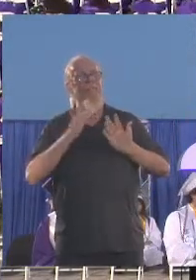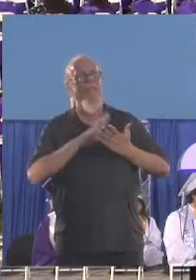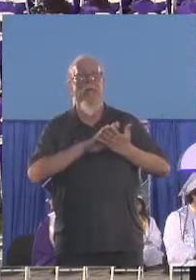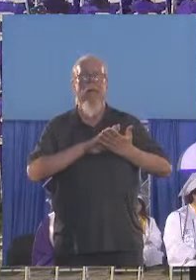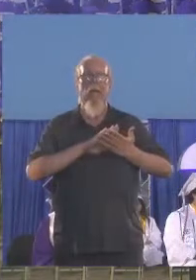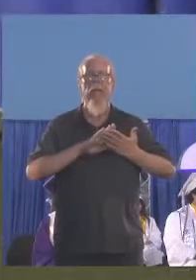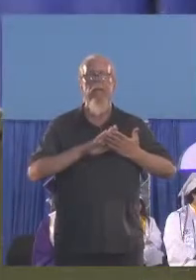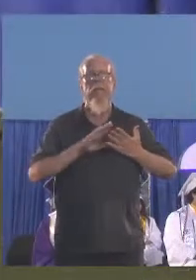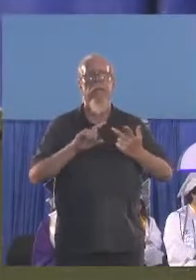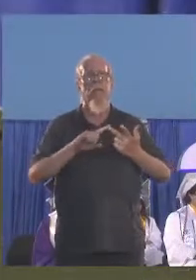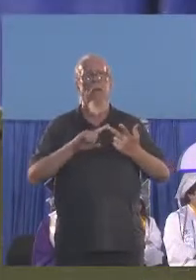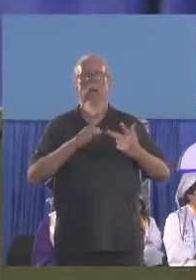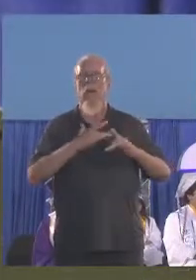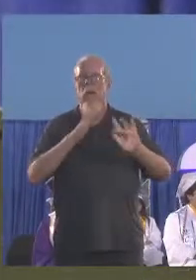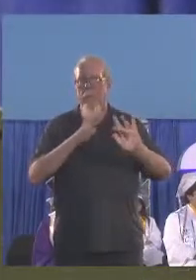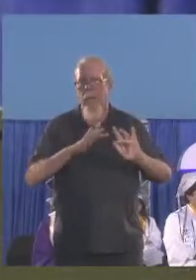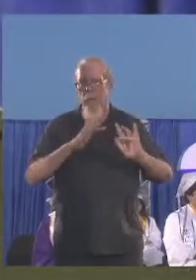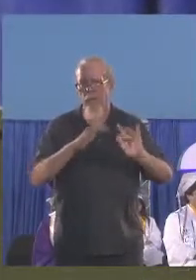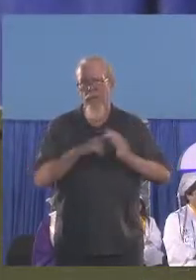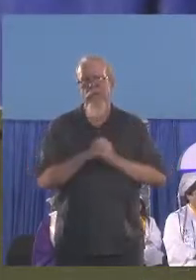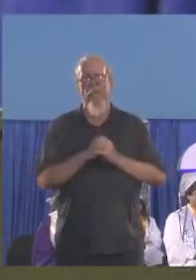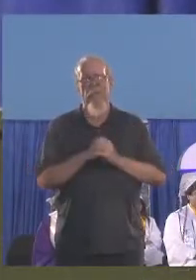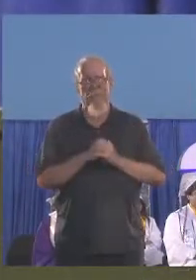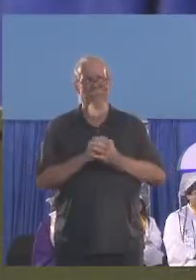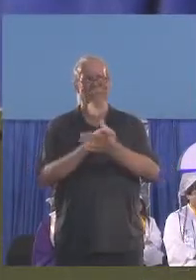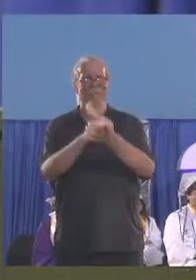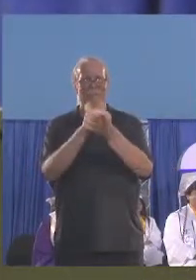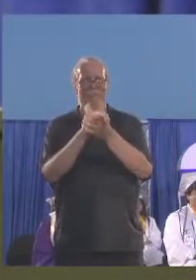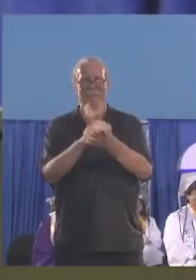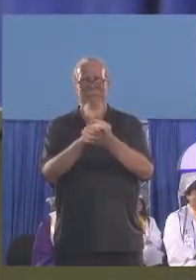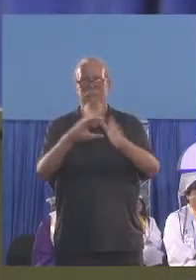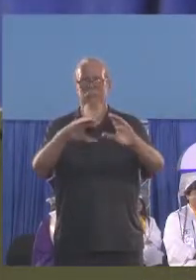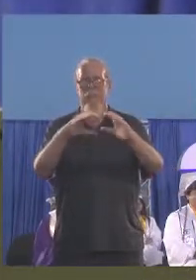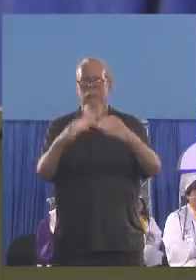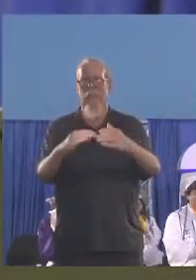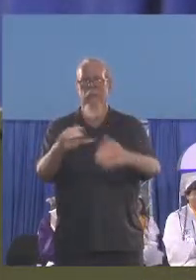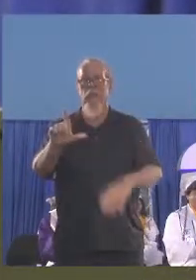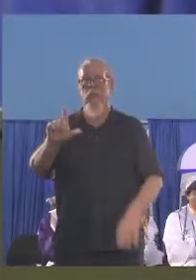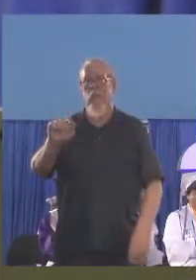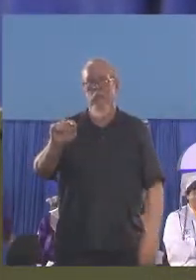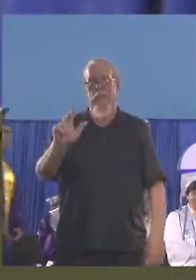compassion. Congratulations, class of 2023.